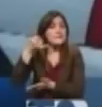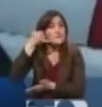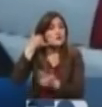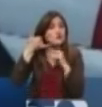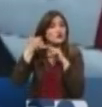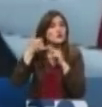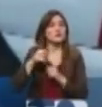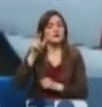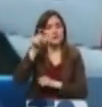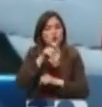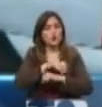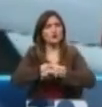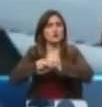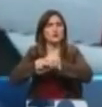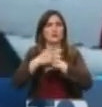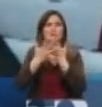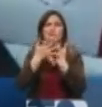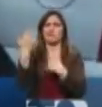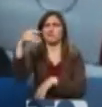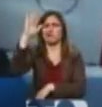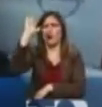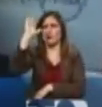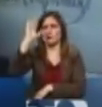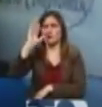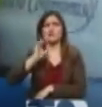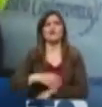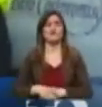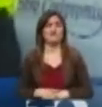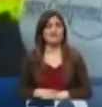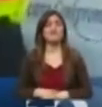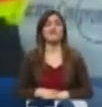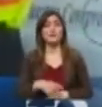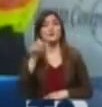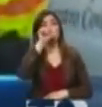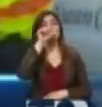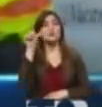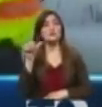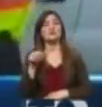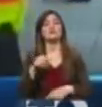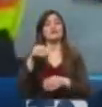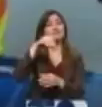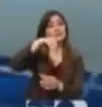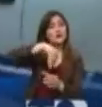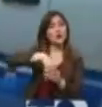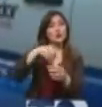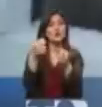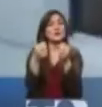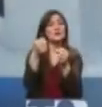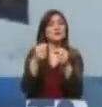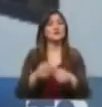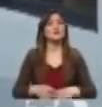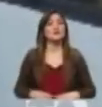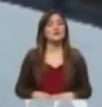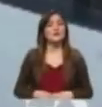Uno de los aprehendidos ya registra antecedentes penales. La droga se encontró dentro de un vehículo.